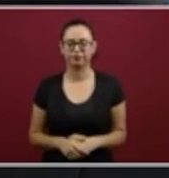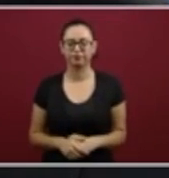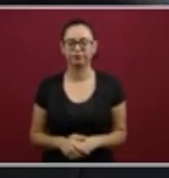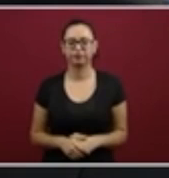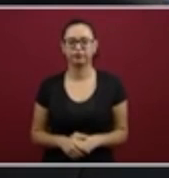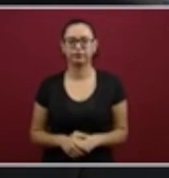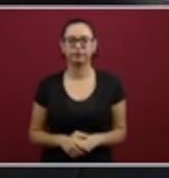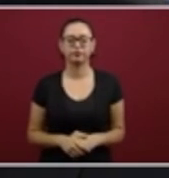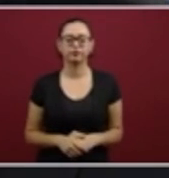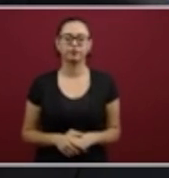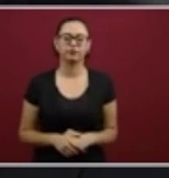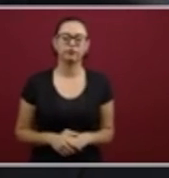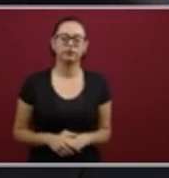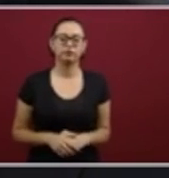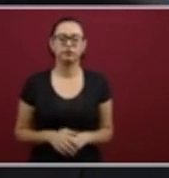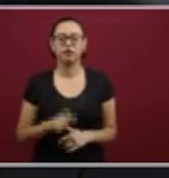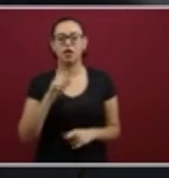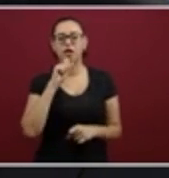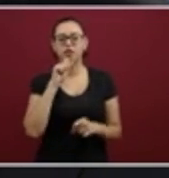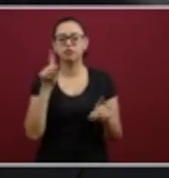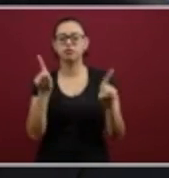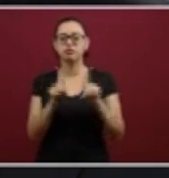También se nos ha instruido que